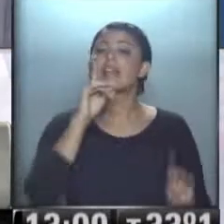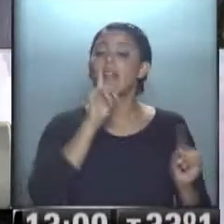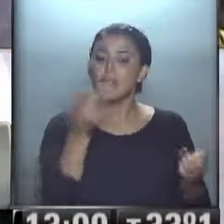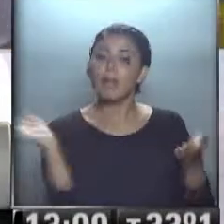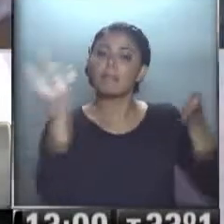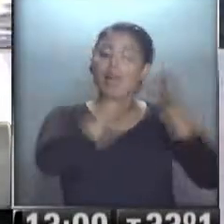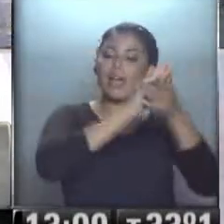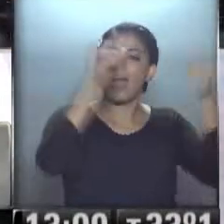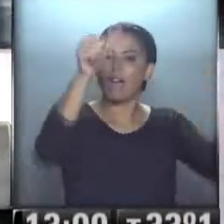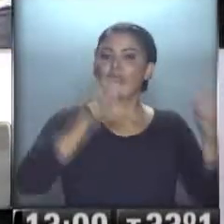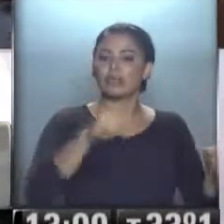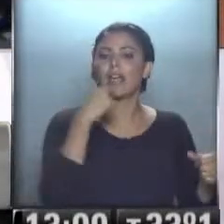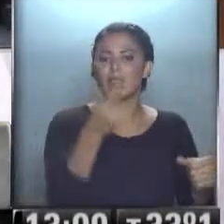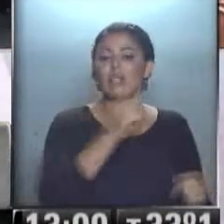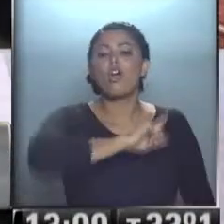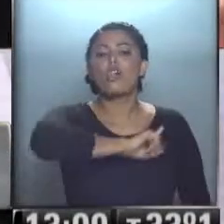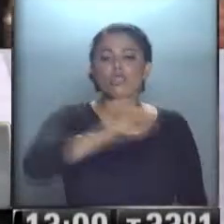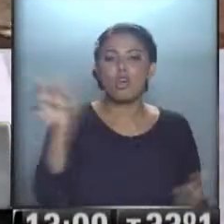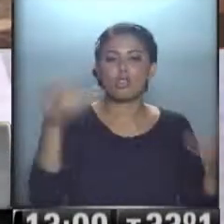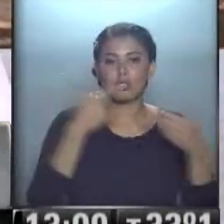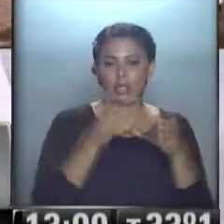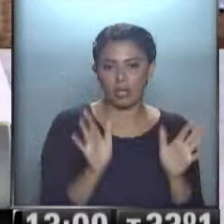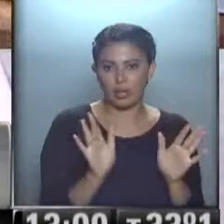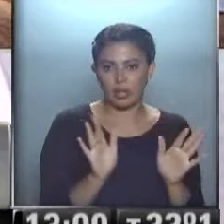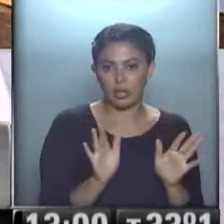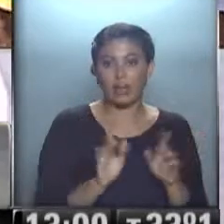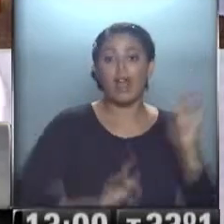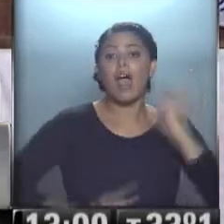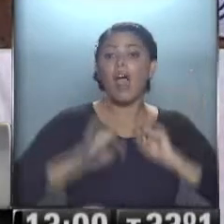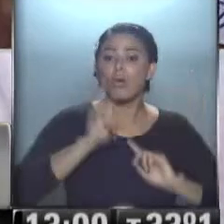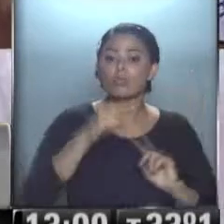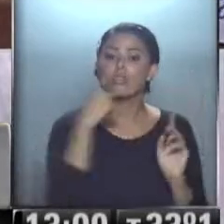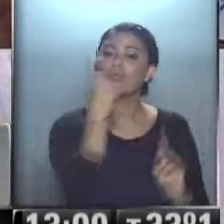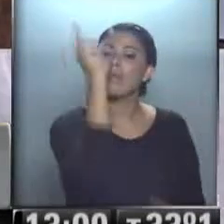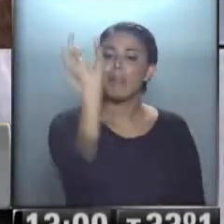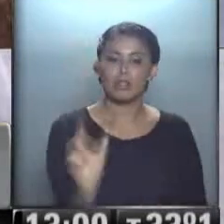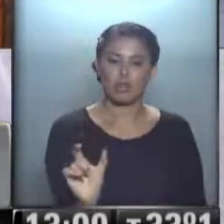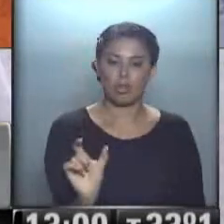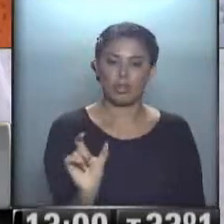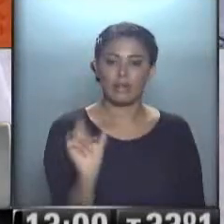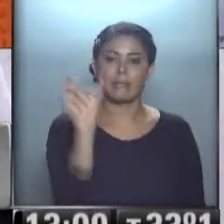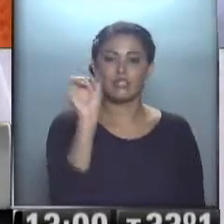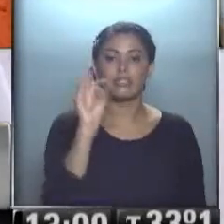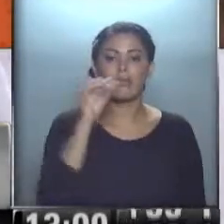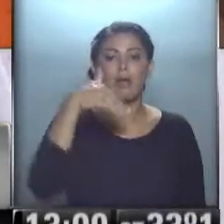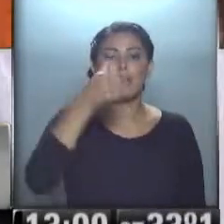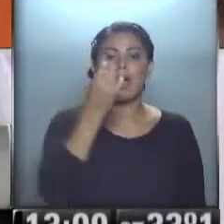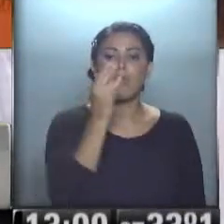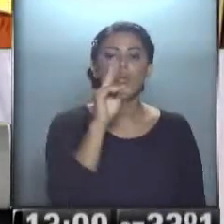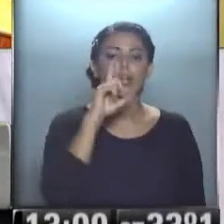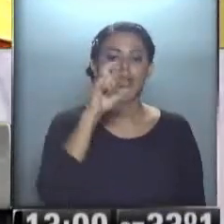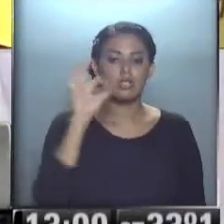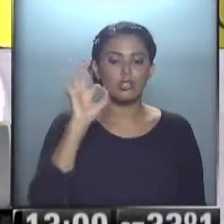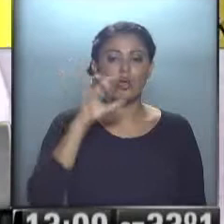también afiches en los que dice no al cierre. Pero algunos puntualmente nombran a una persona, se refieren a Mauricio Sánchez,